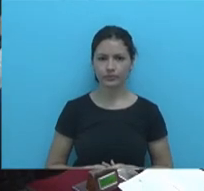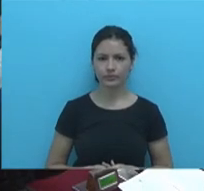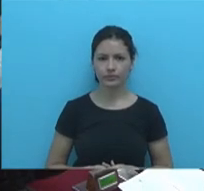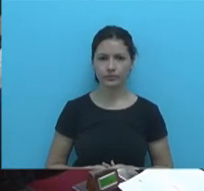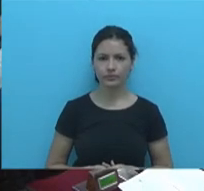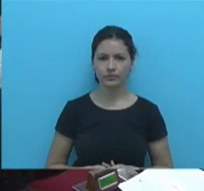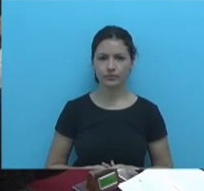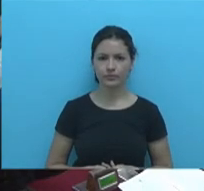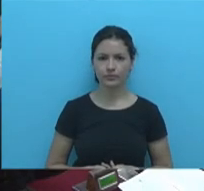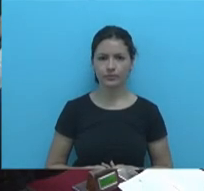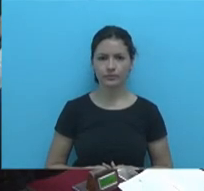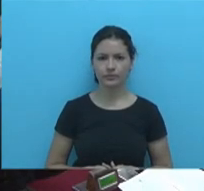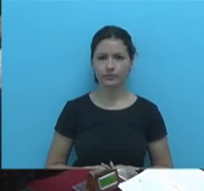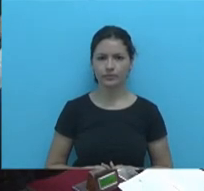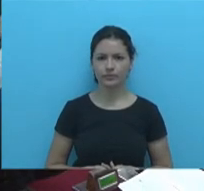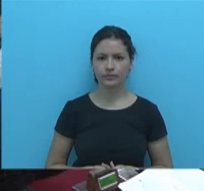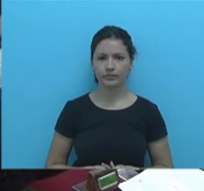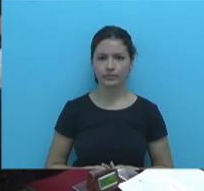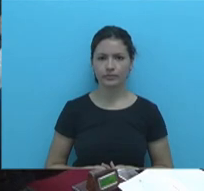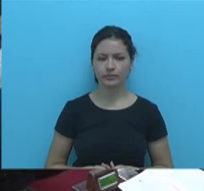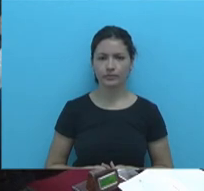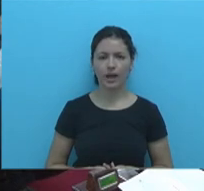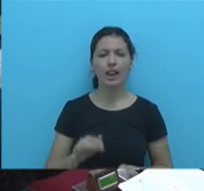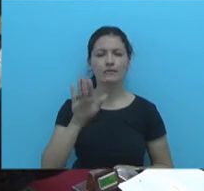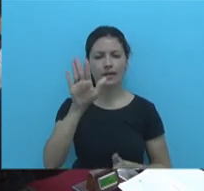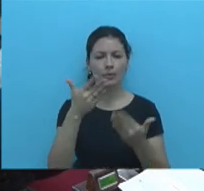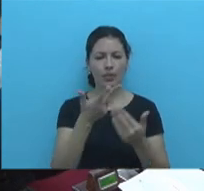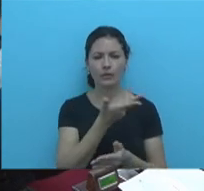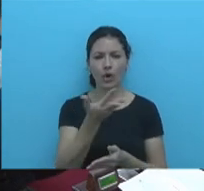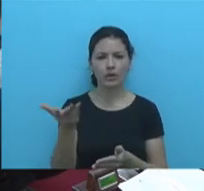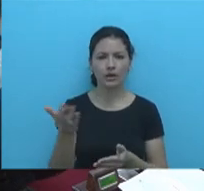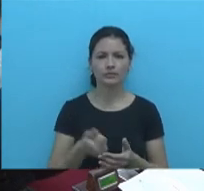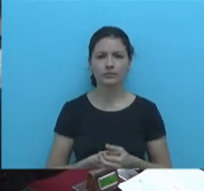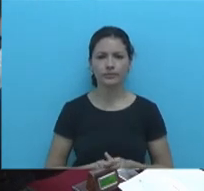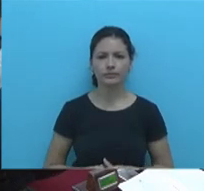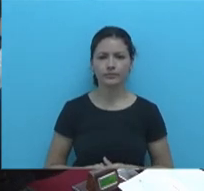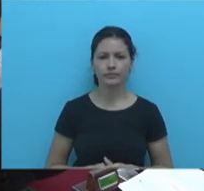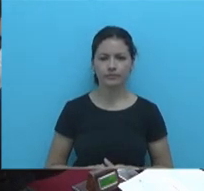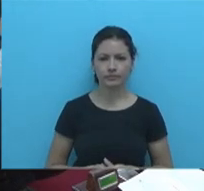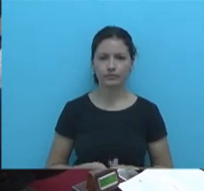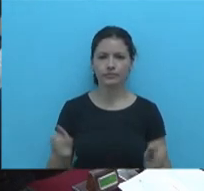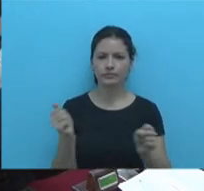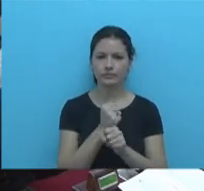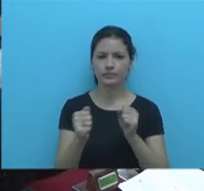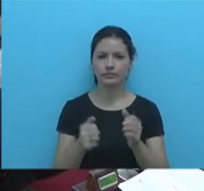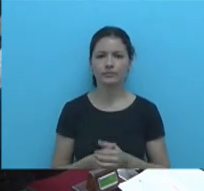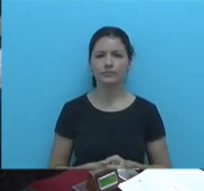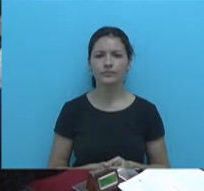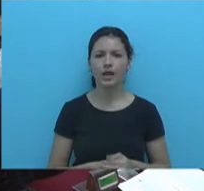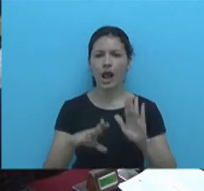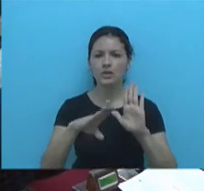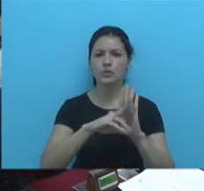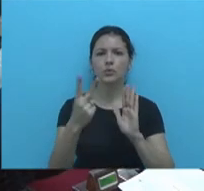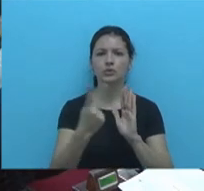¿Votamos, votamos, votamos? Levante la mano. Levante, chicos, la mano, por favor. Lo que está aprobado. Artículo